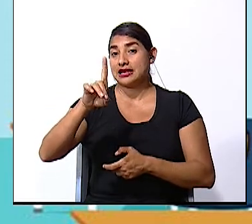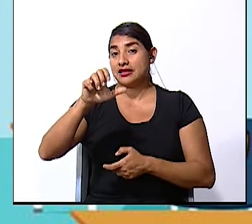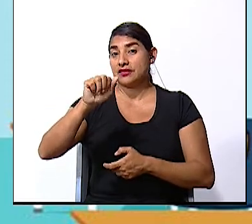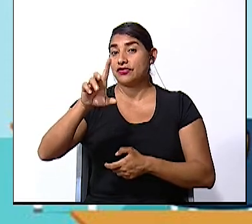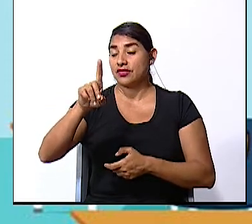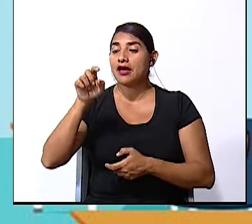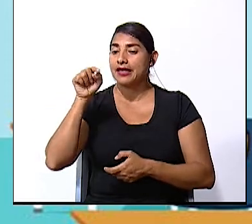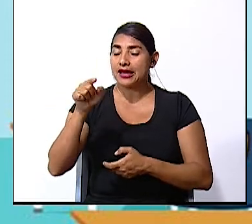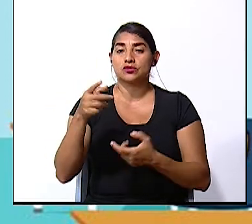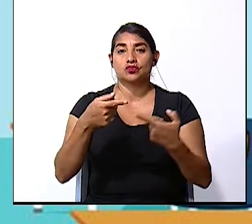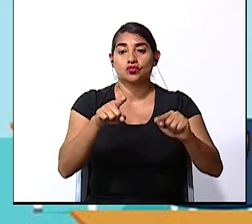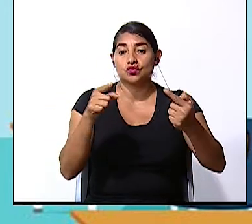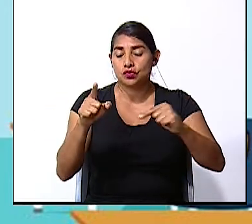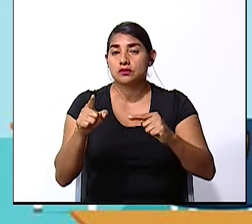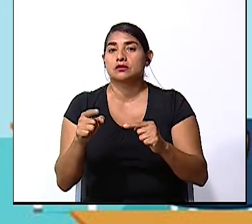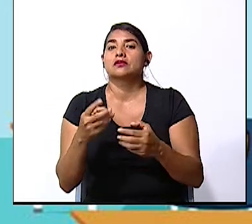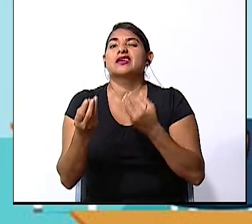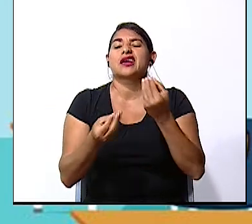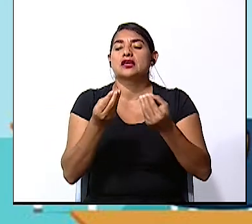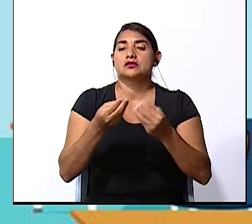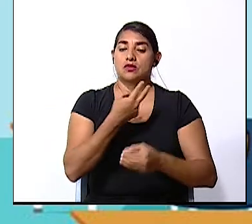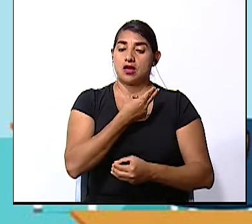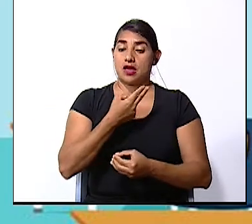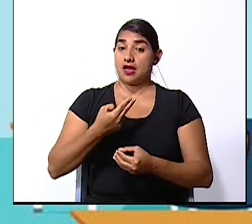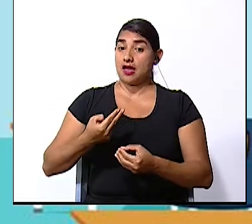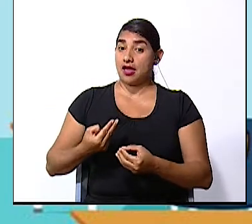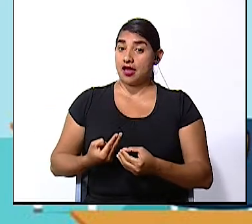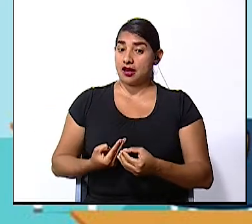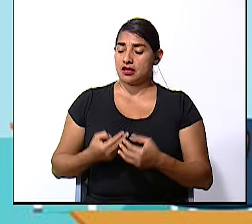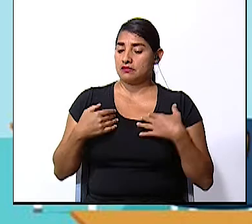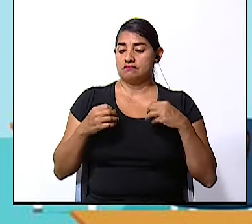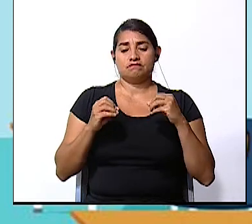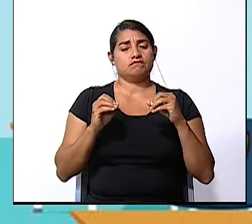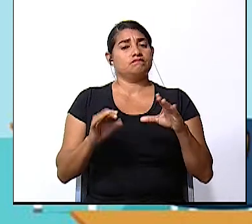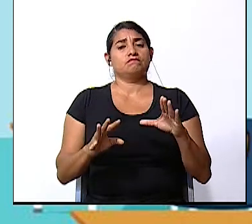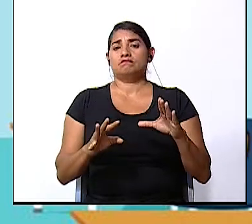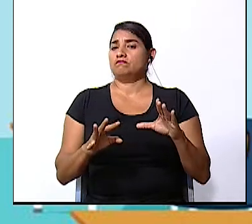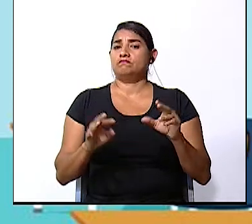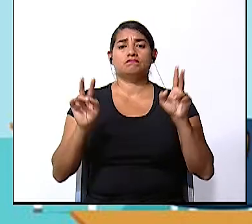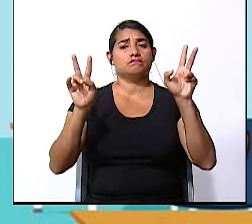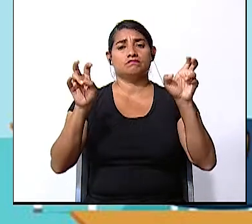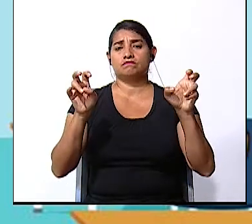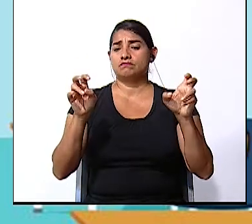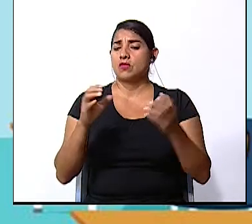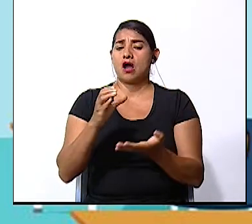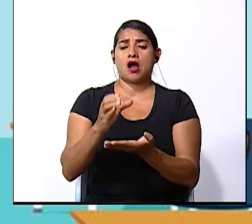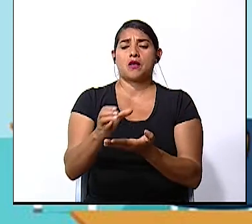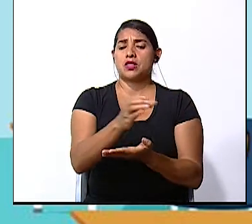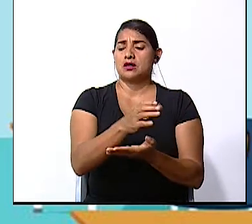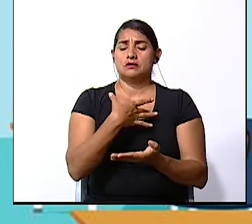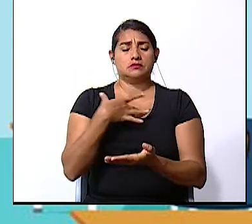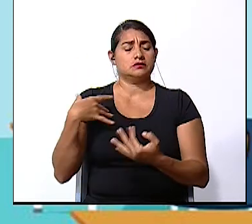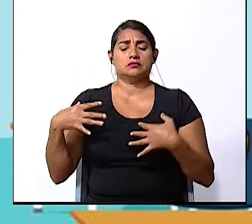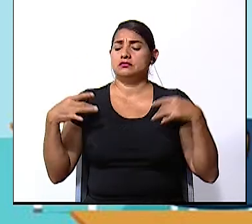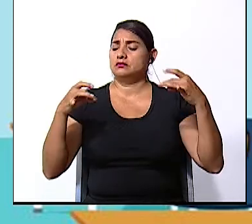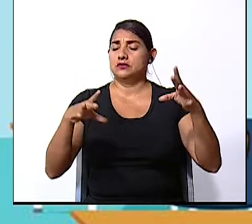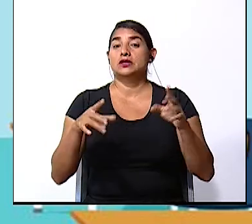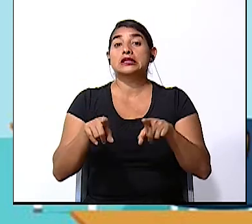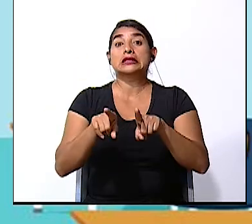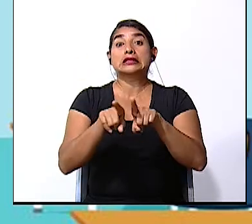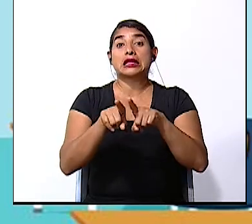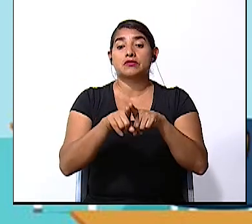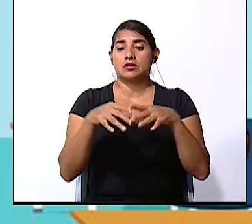Estos hechos fueron los que llevaron a que Heredia rechazara el tema de la capitalidad y